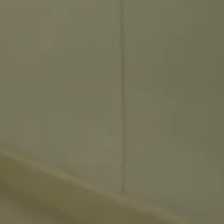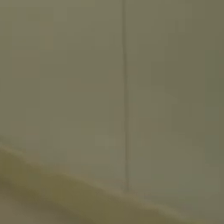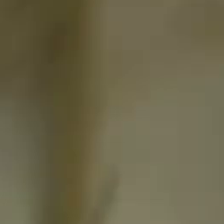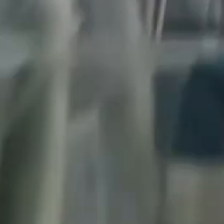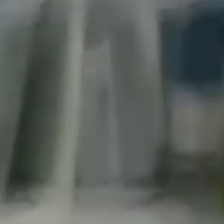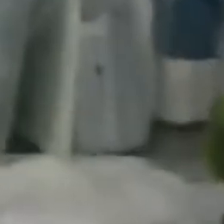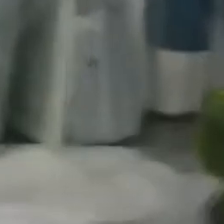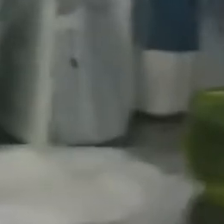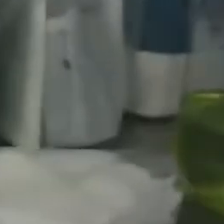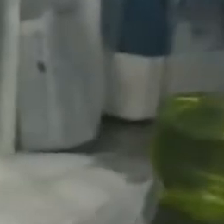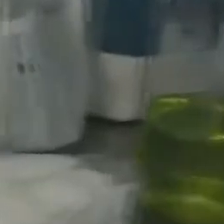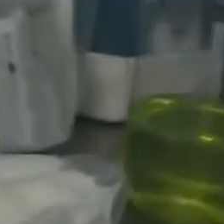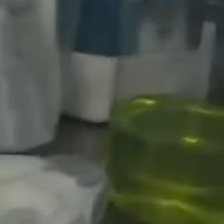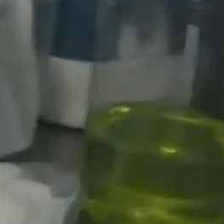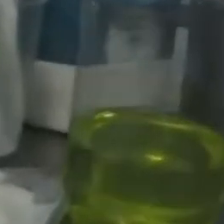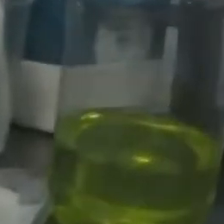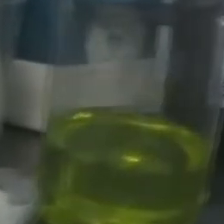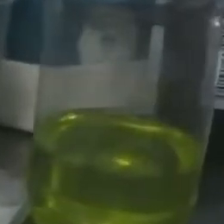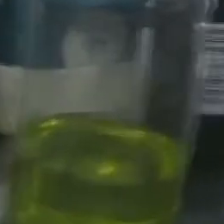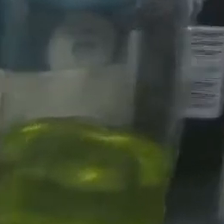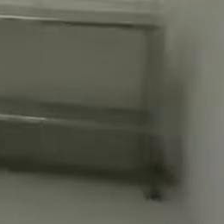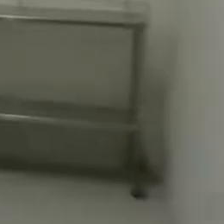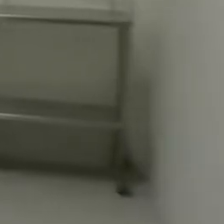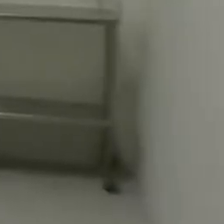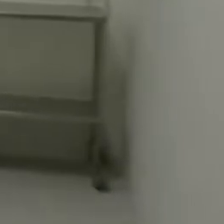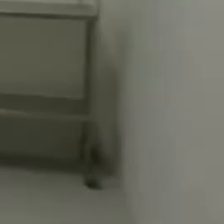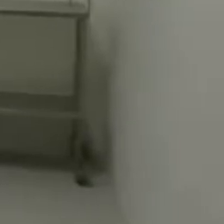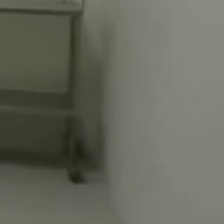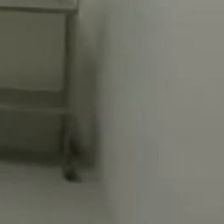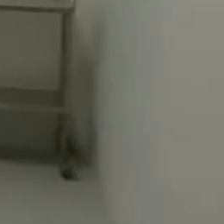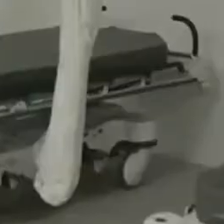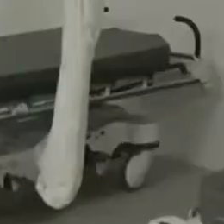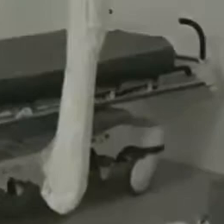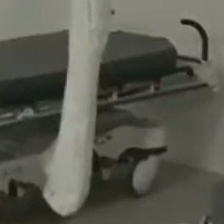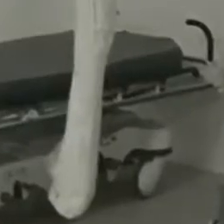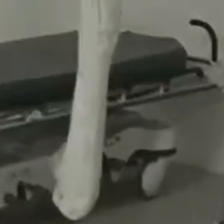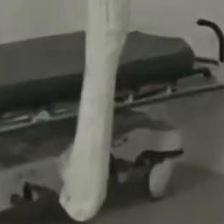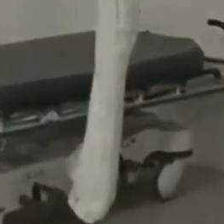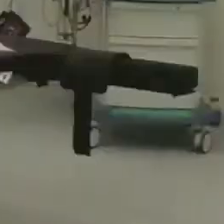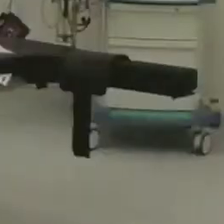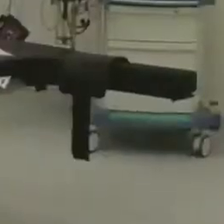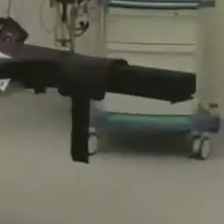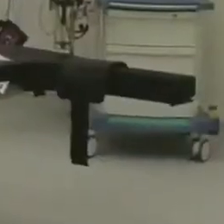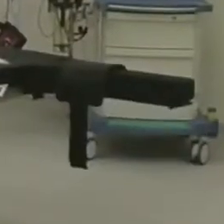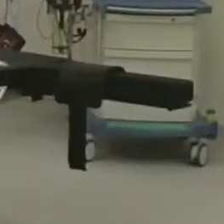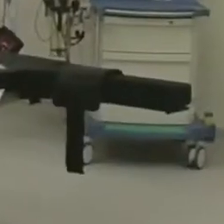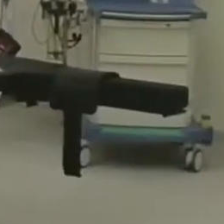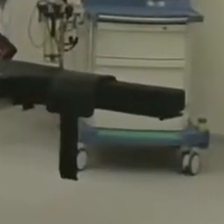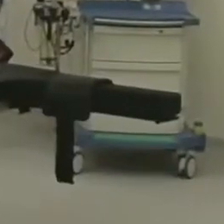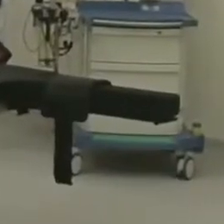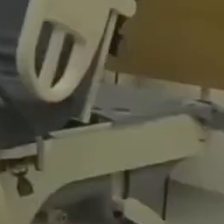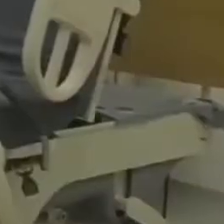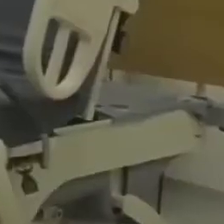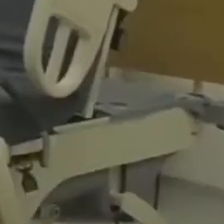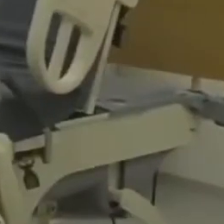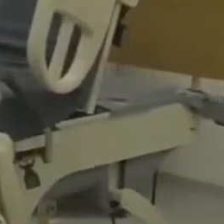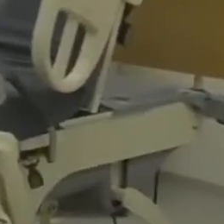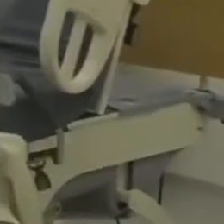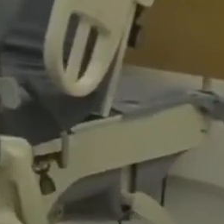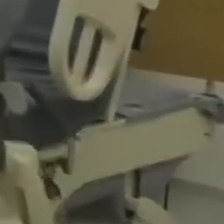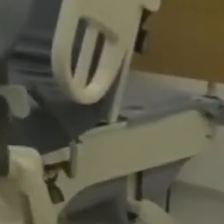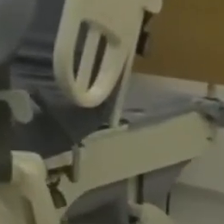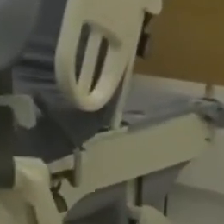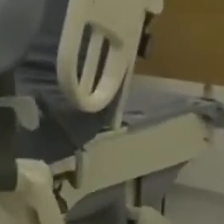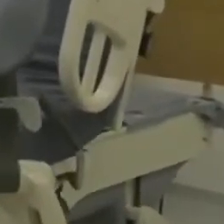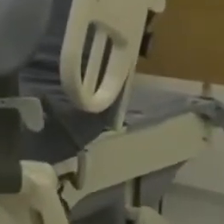marzo. El nuevo hospital contará con un total de 120 camas sensables, 33 consultorios, 6 quirófanos y áreas